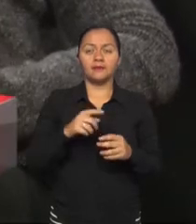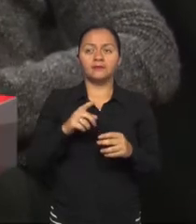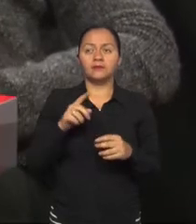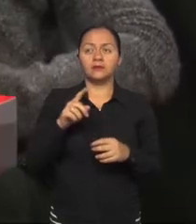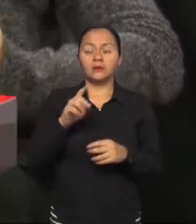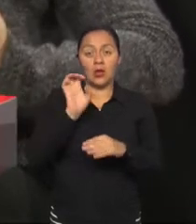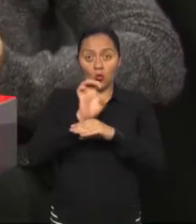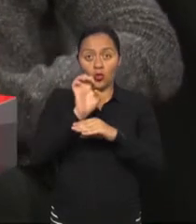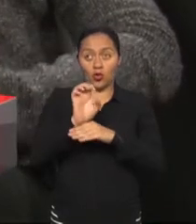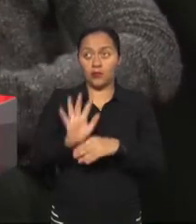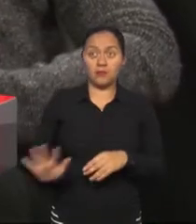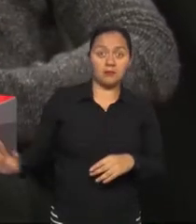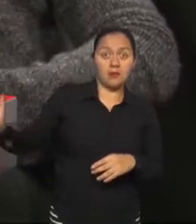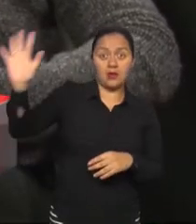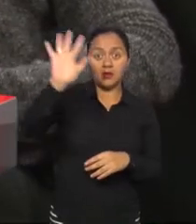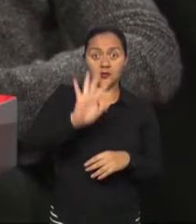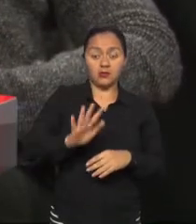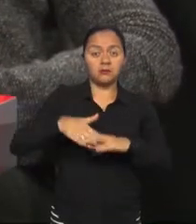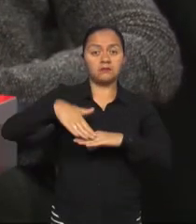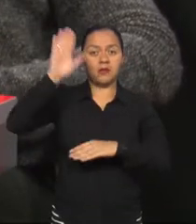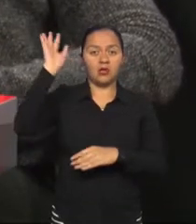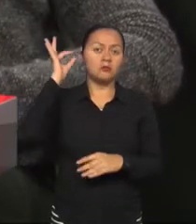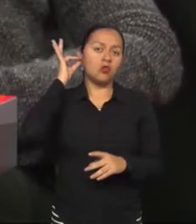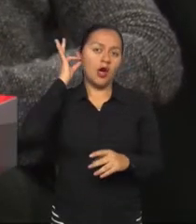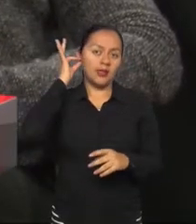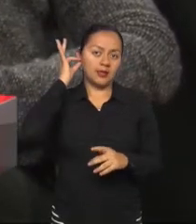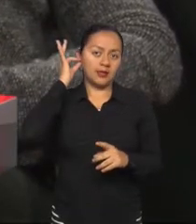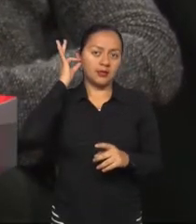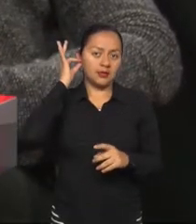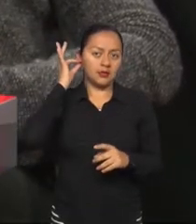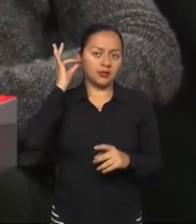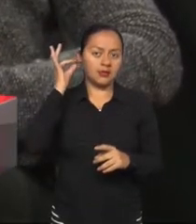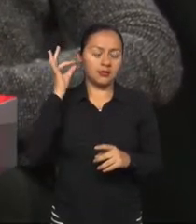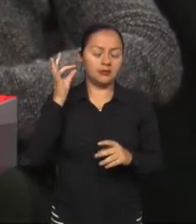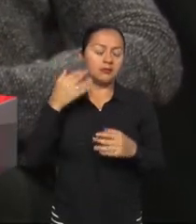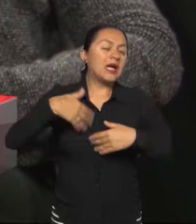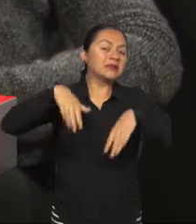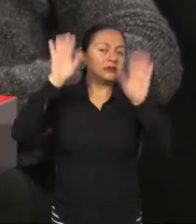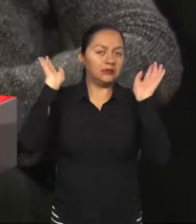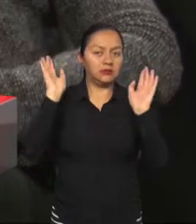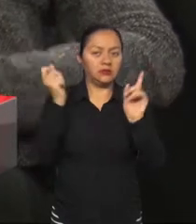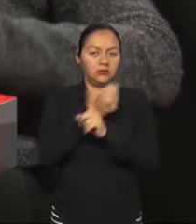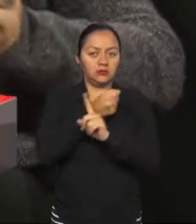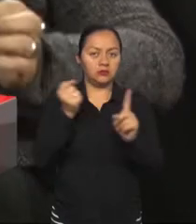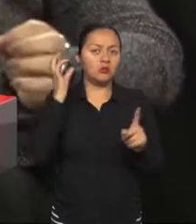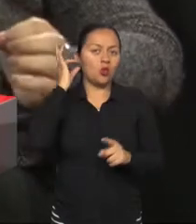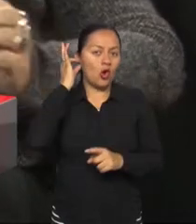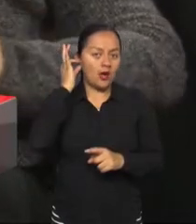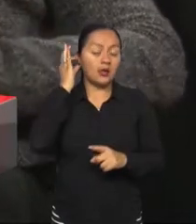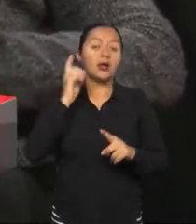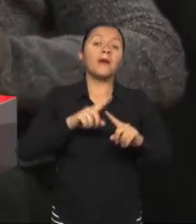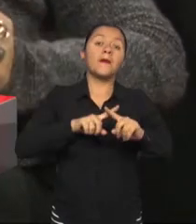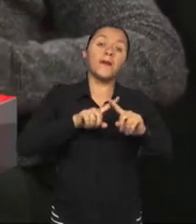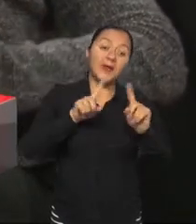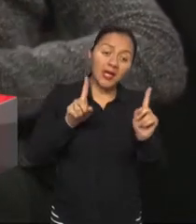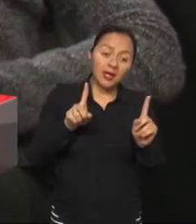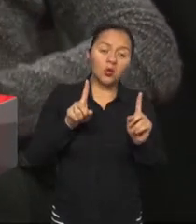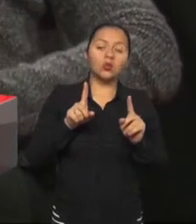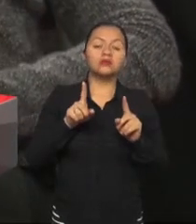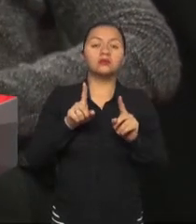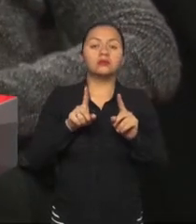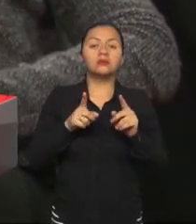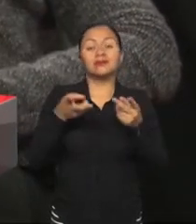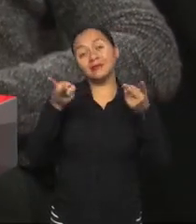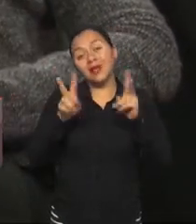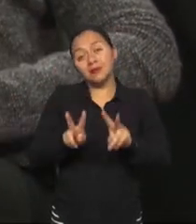hemos encontrado que mayoritariamente las mujeres son las que pueden vivir situaciones de violencia, ¿no? Y también esto vinculado con ciertos